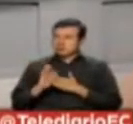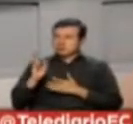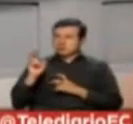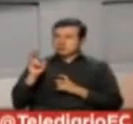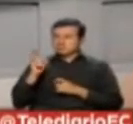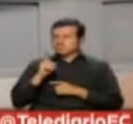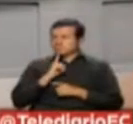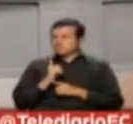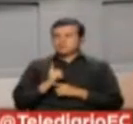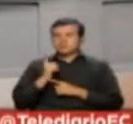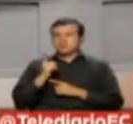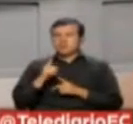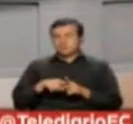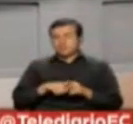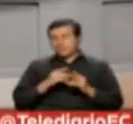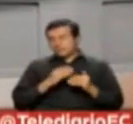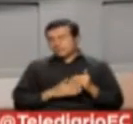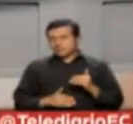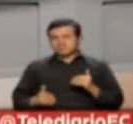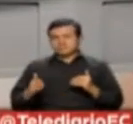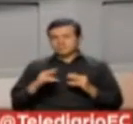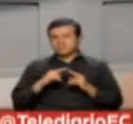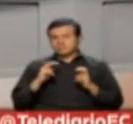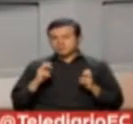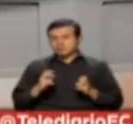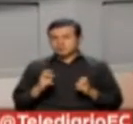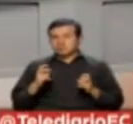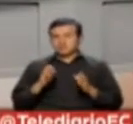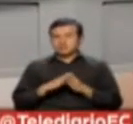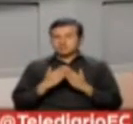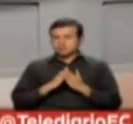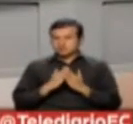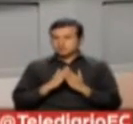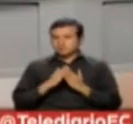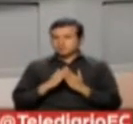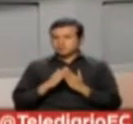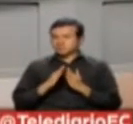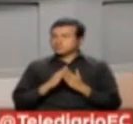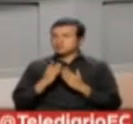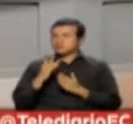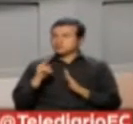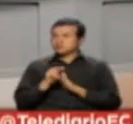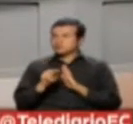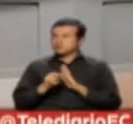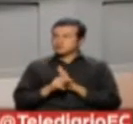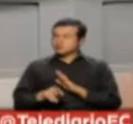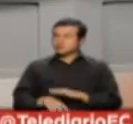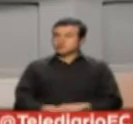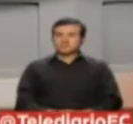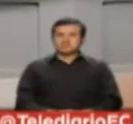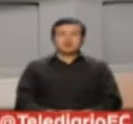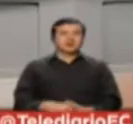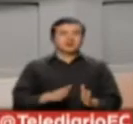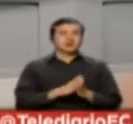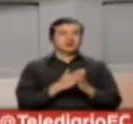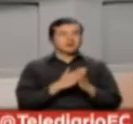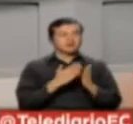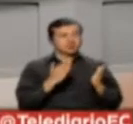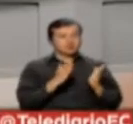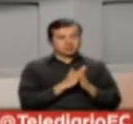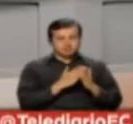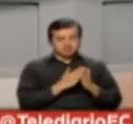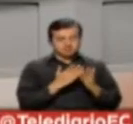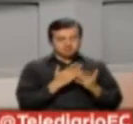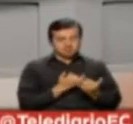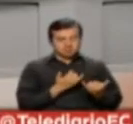pero inicialmente el tema de los textos escolares que se ha normado en esto en el caso de los textos escolares también